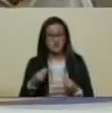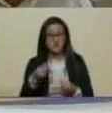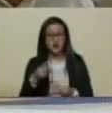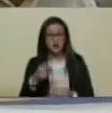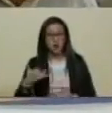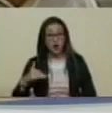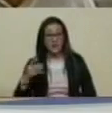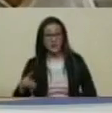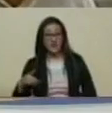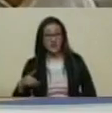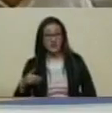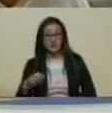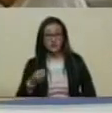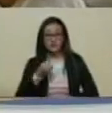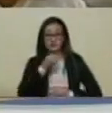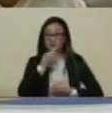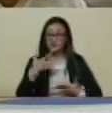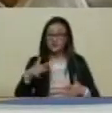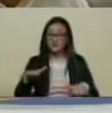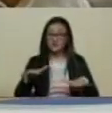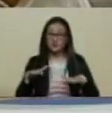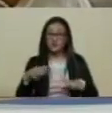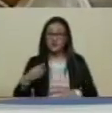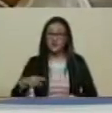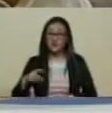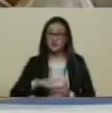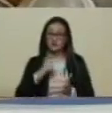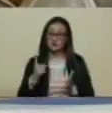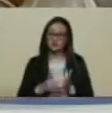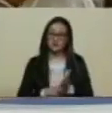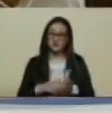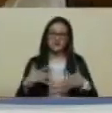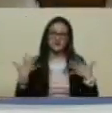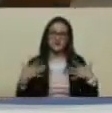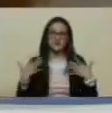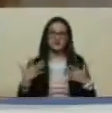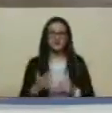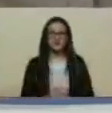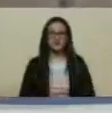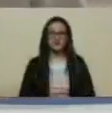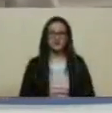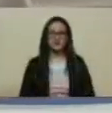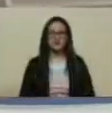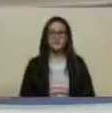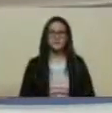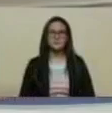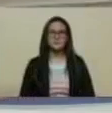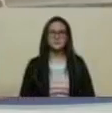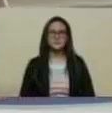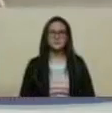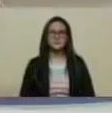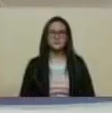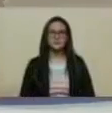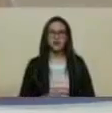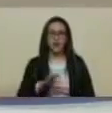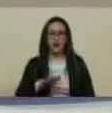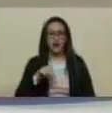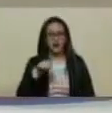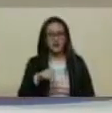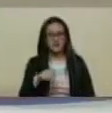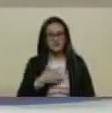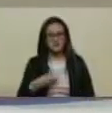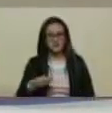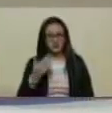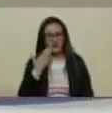tengan derecho y disfruten del derecho a la suprema felicidad. Aquí, querido presidente,